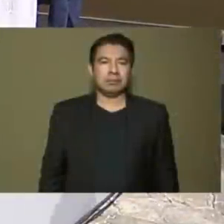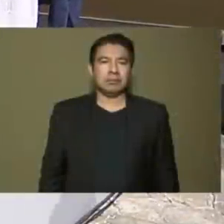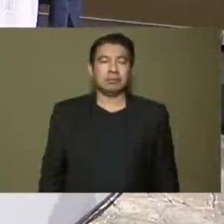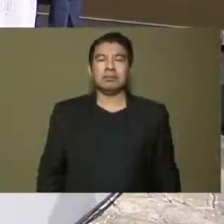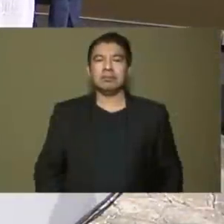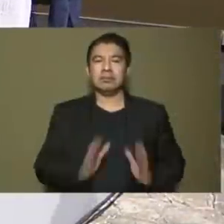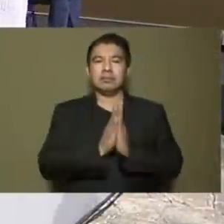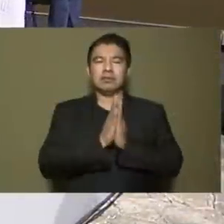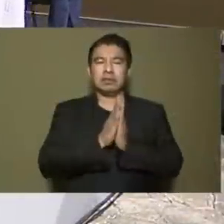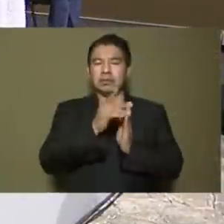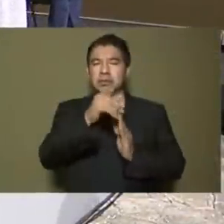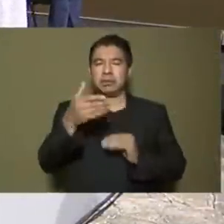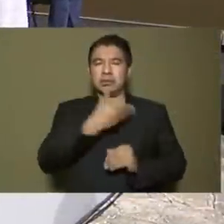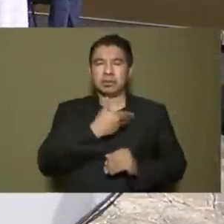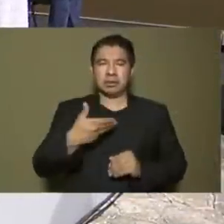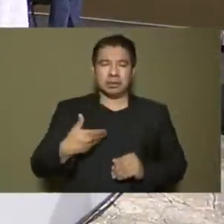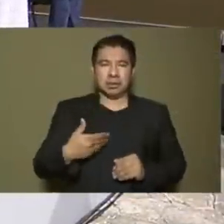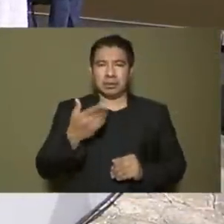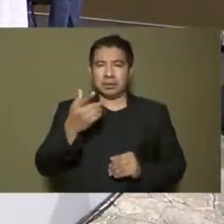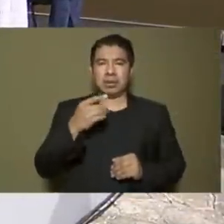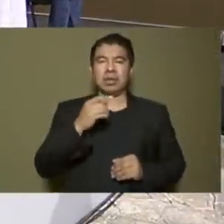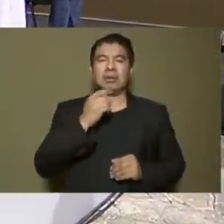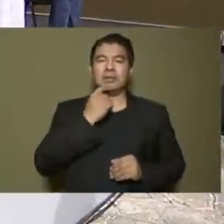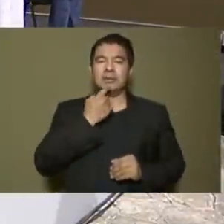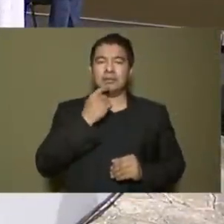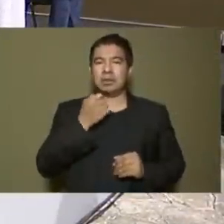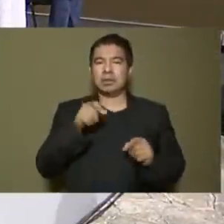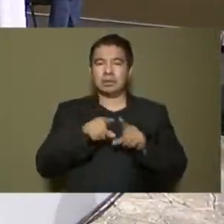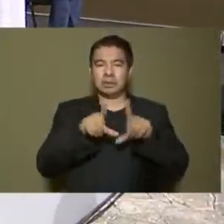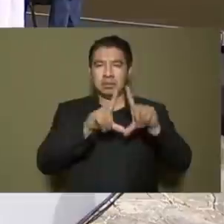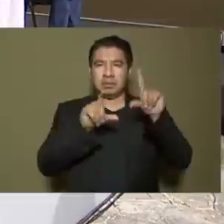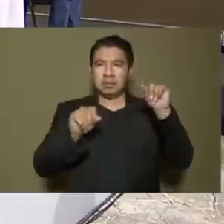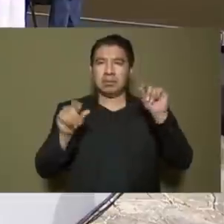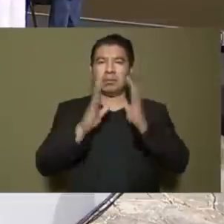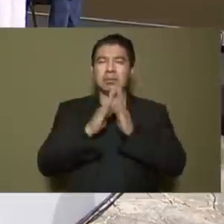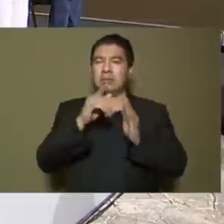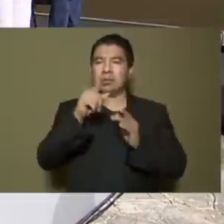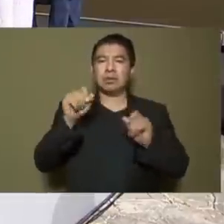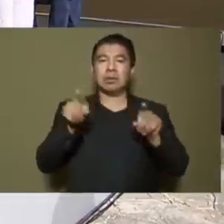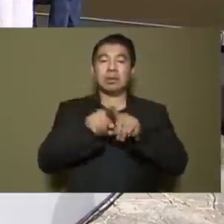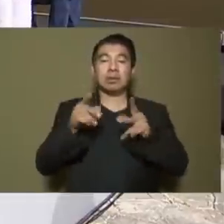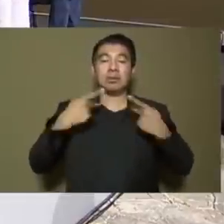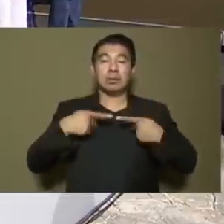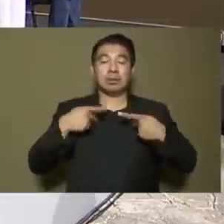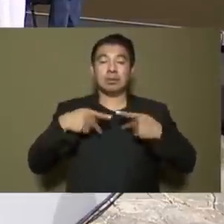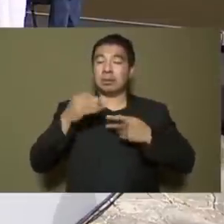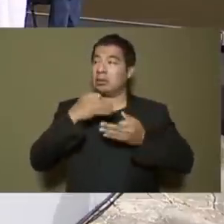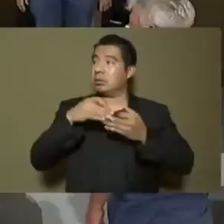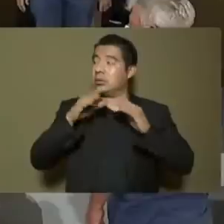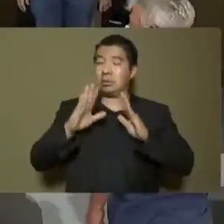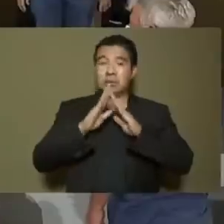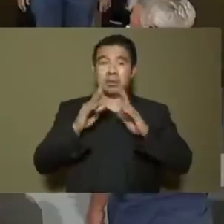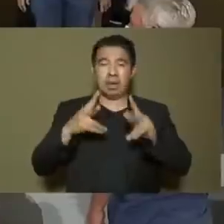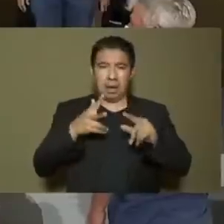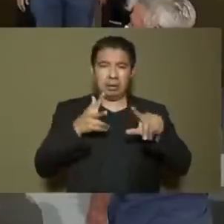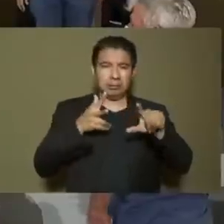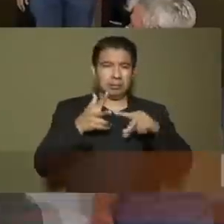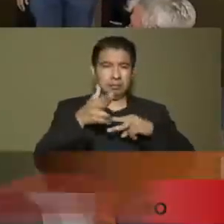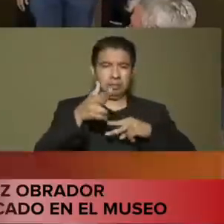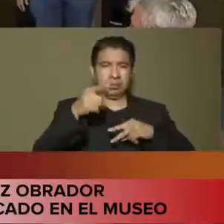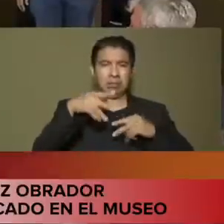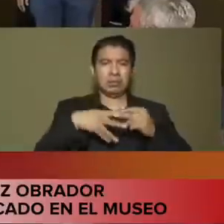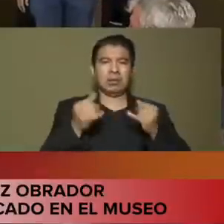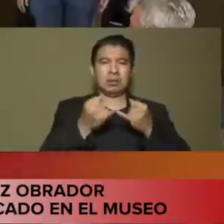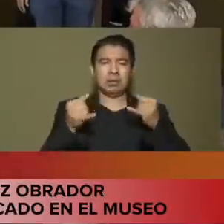Pedimos al presidente de los Estados Unidos Mexicanos y a los integrantes del presidio lleven a cabo el corte del listón